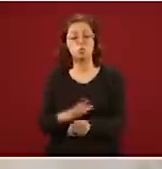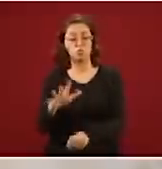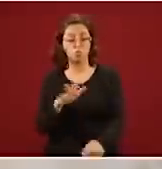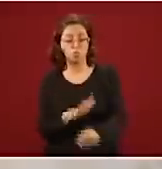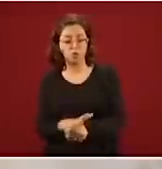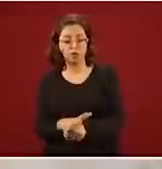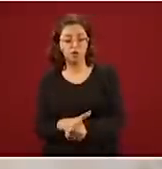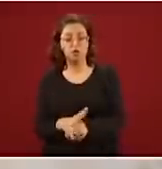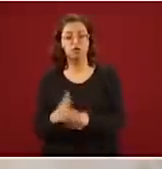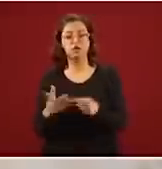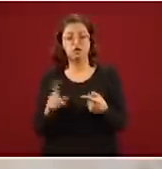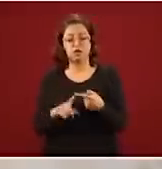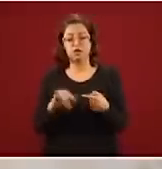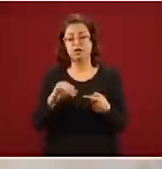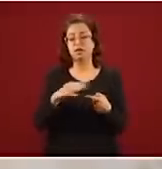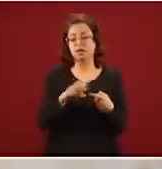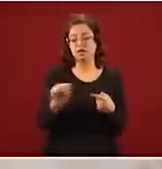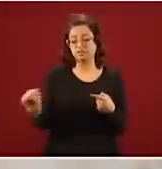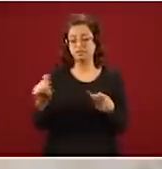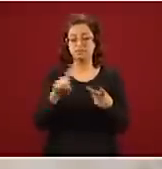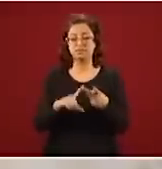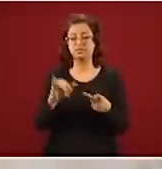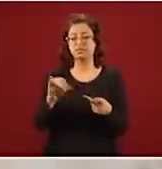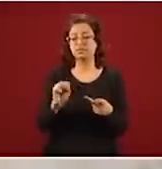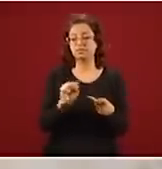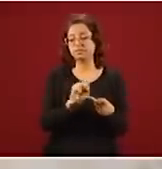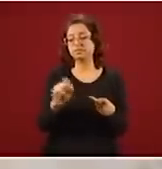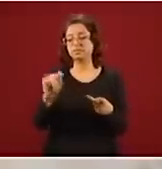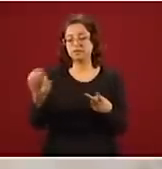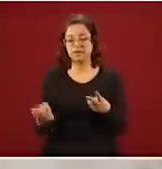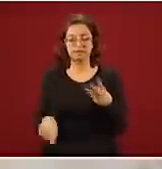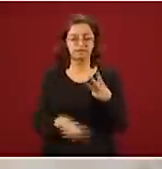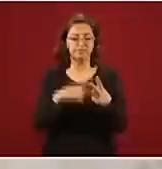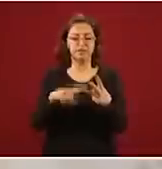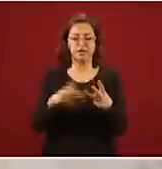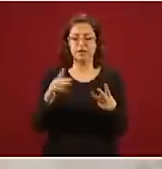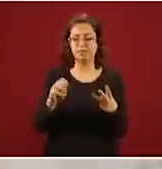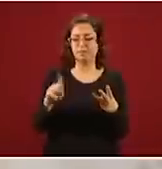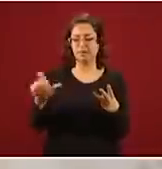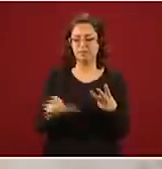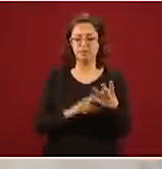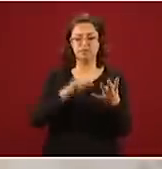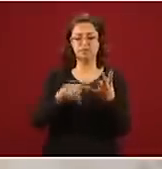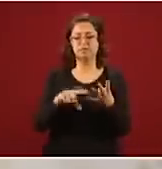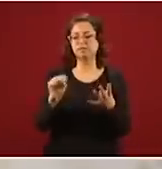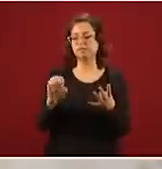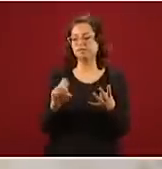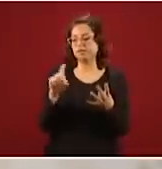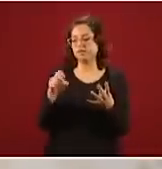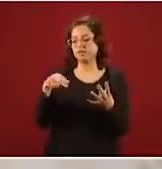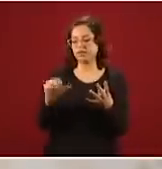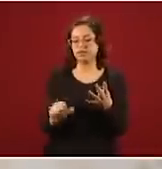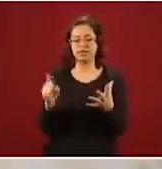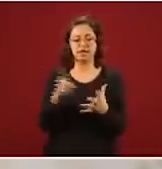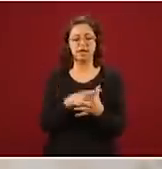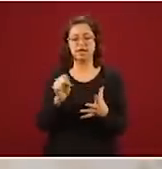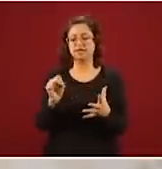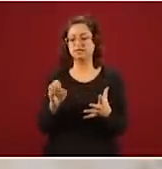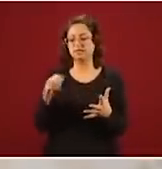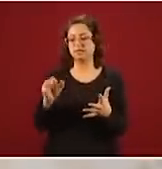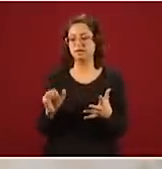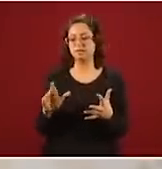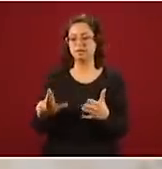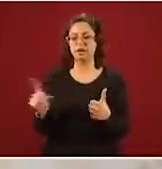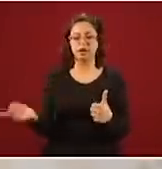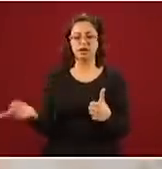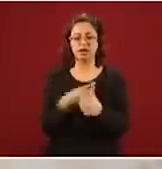nuestros hermanos del IMSS, del ISSSTE, de Pemex, de SEDENA, de SEMAR y los institutos estatales de salud de